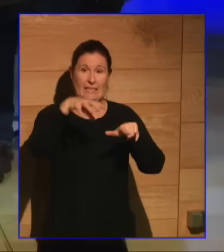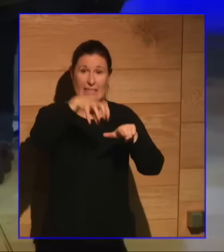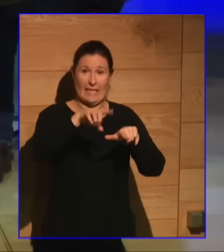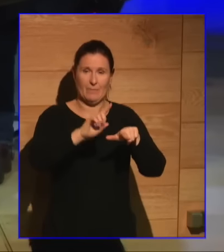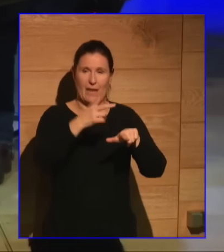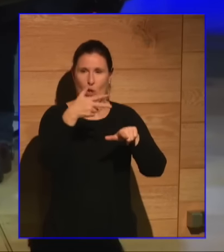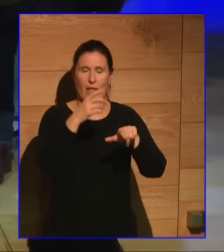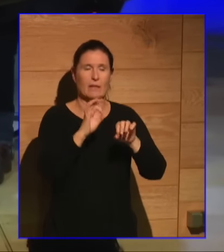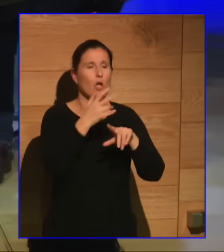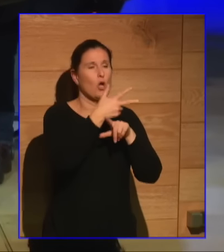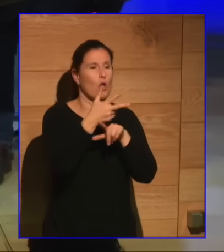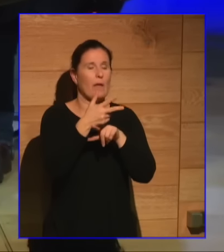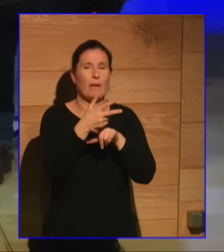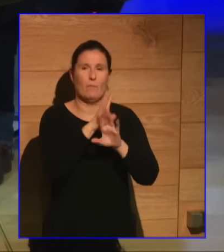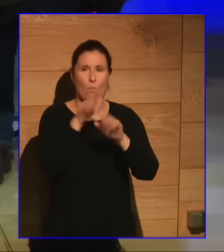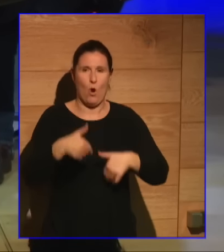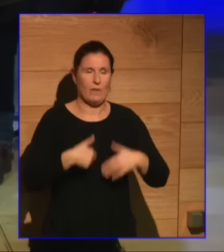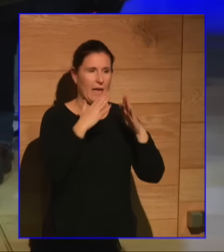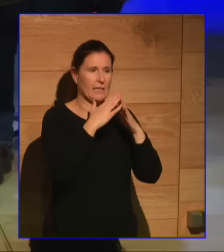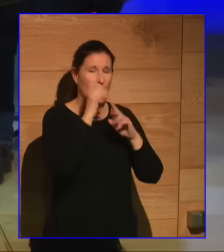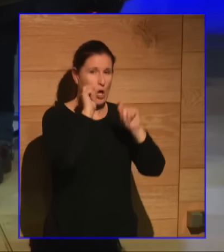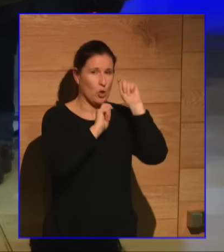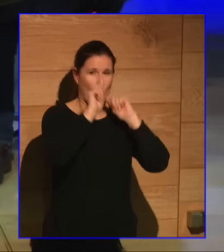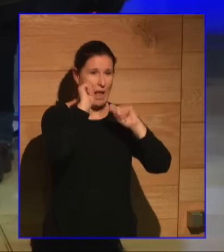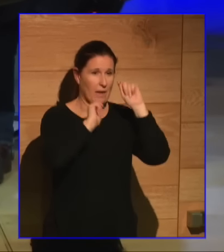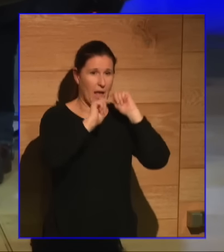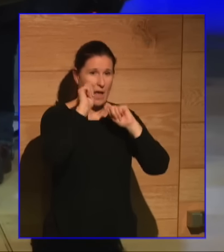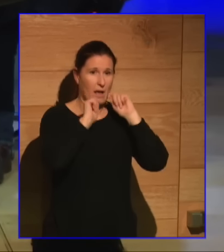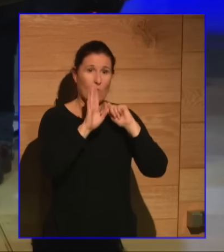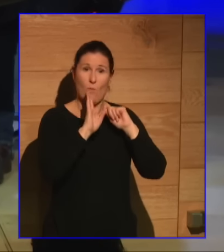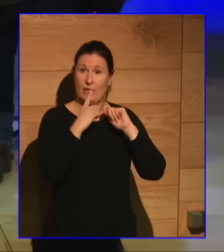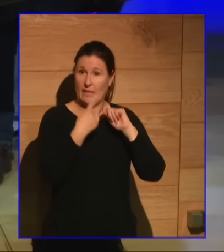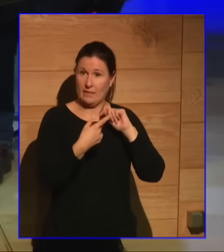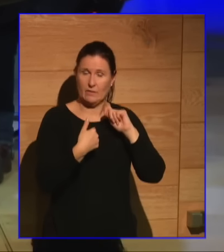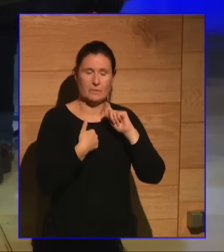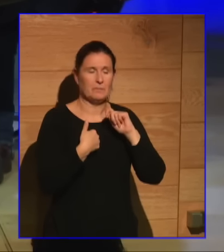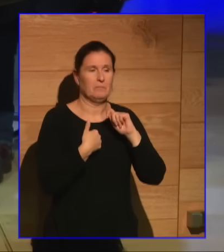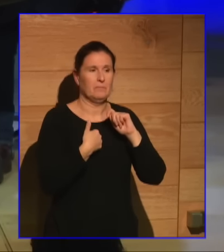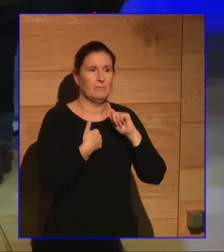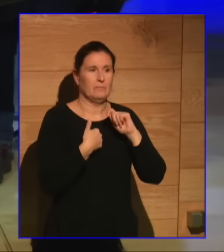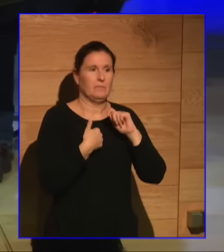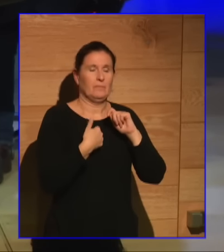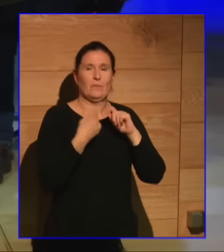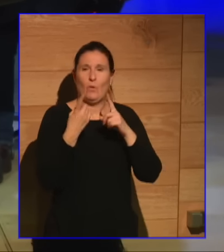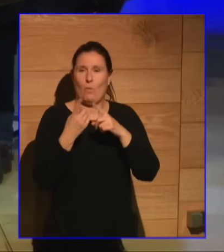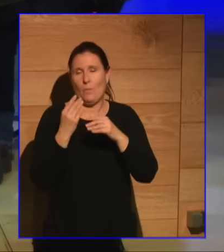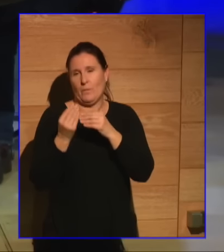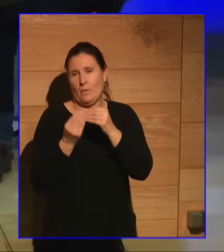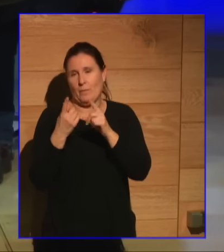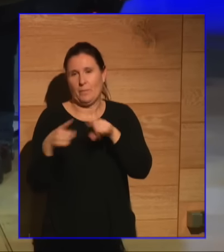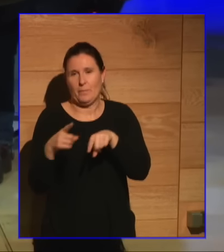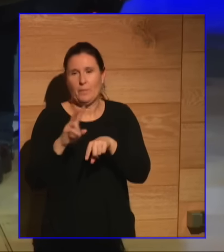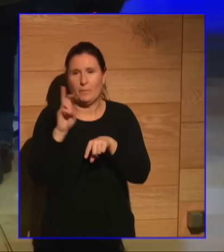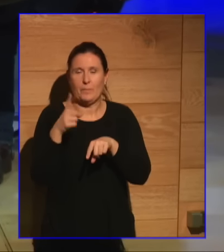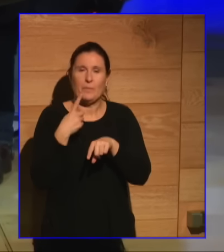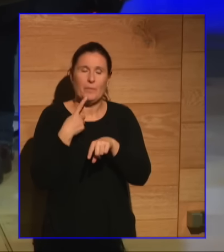rodaba, se volvía a su casa... Lloraba, tal y como nos ha dicho. Se ponía Seinfeld. Llamaba a Robin Williams. Intentaba que los